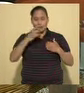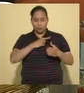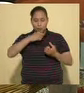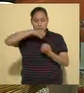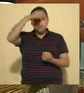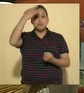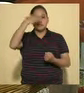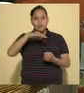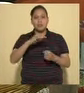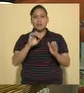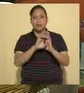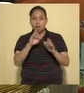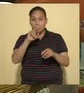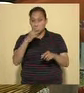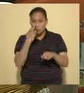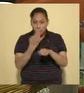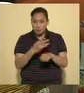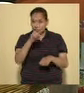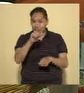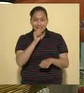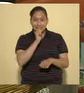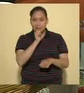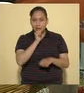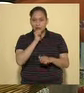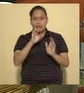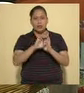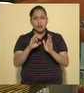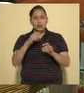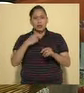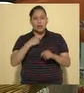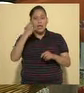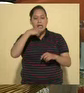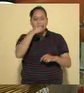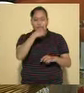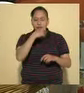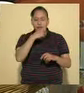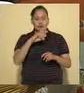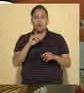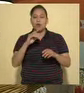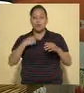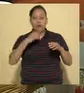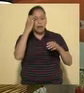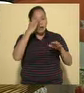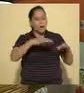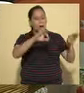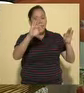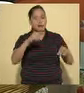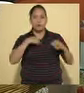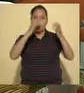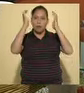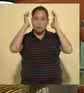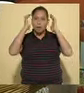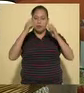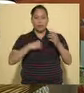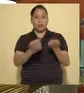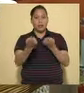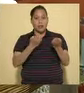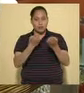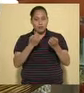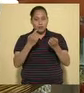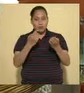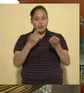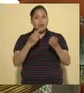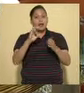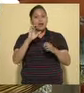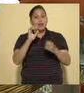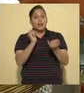tú no eres responsable, como dices, de lavarte los dientes, de tender tu cama, de bañarte, de hacer ejercicio y